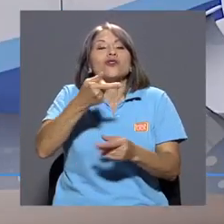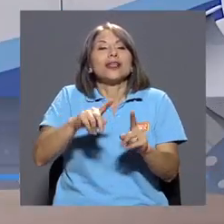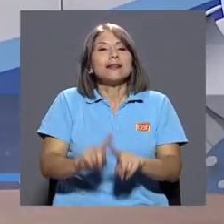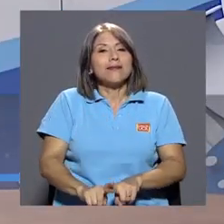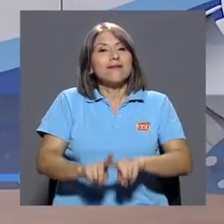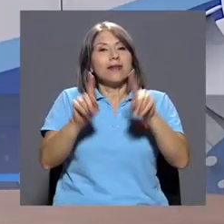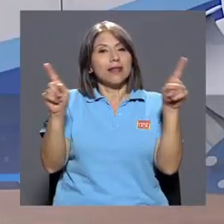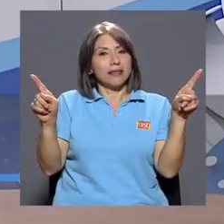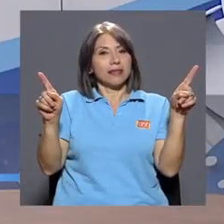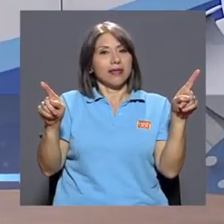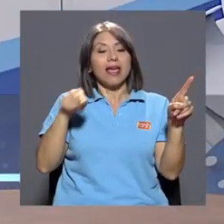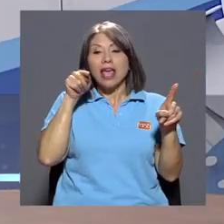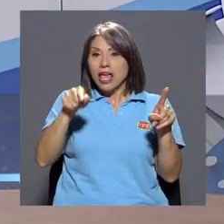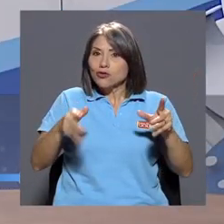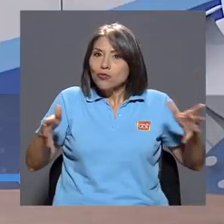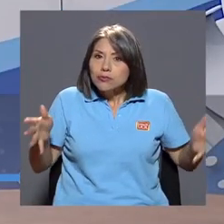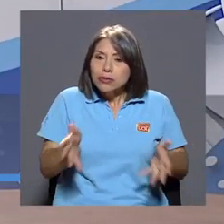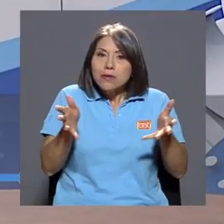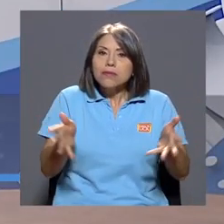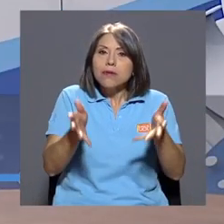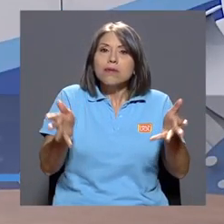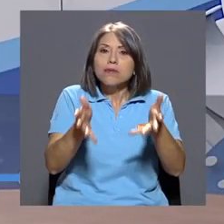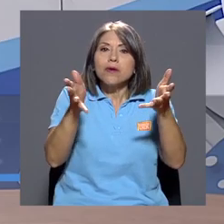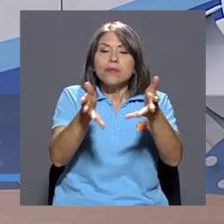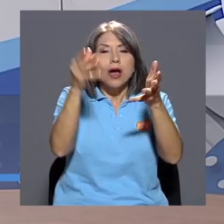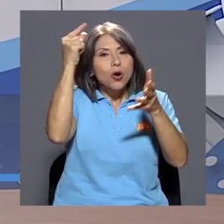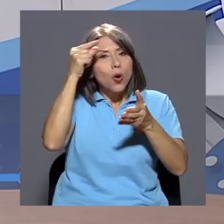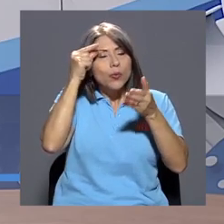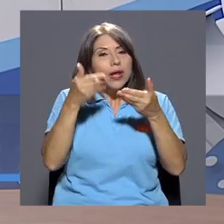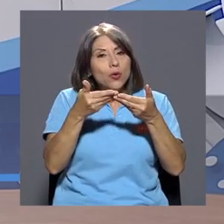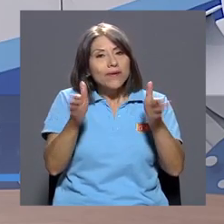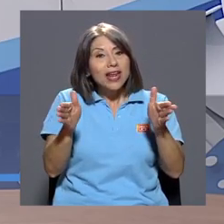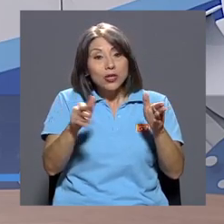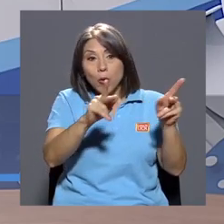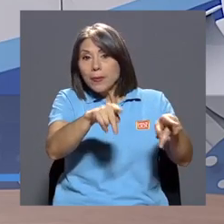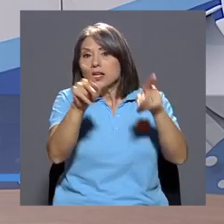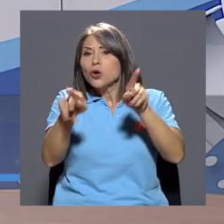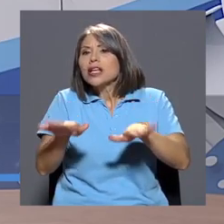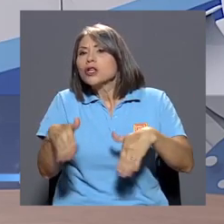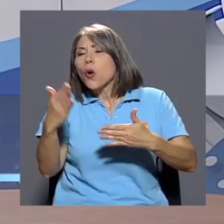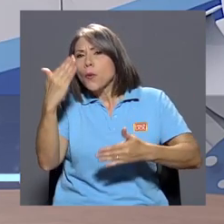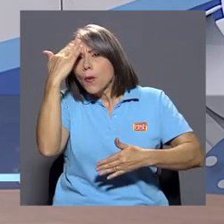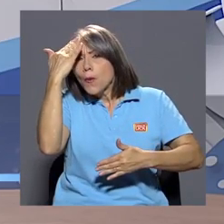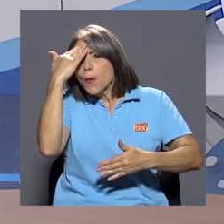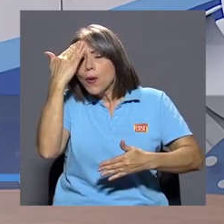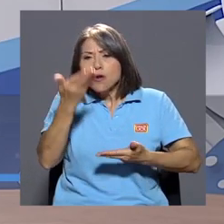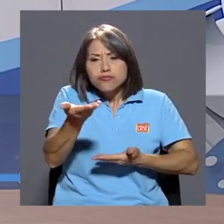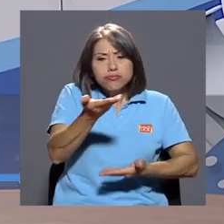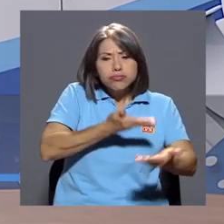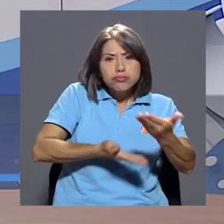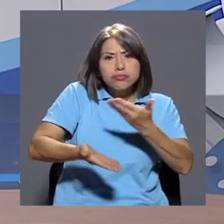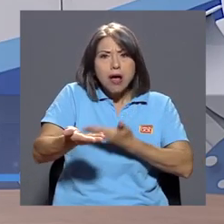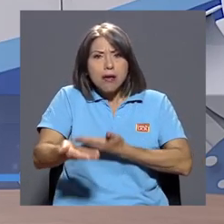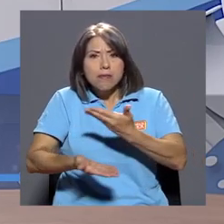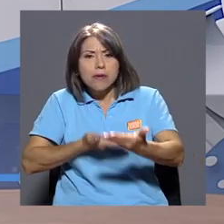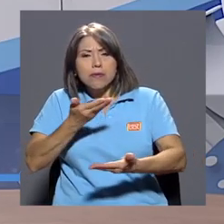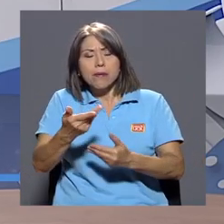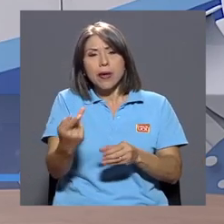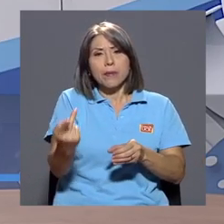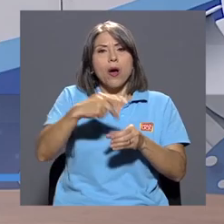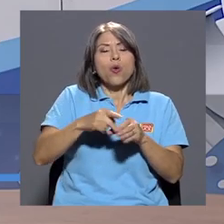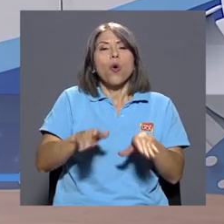prácticas desde el concepto de gobierno abierto, cómo acercamos a la ciudadanía, cómo desarrollamos procesos de colaboración y participación y pues